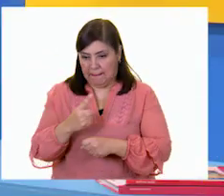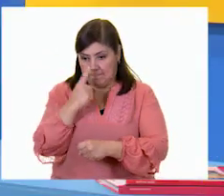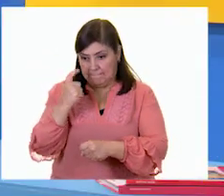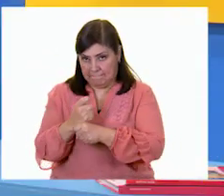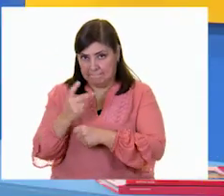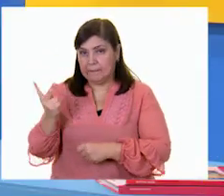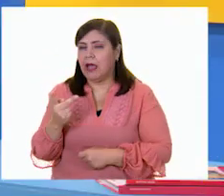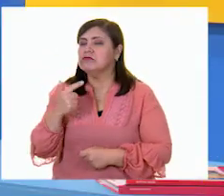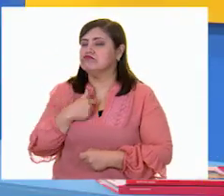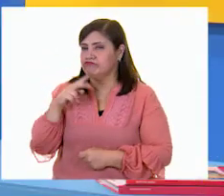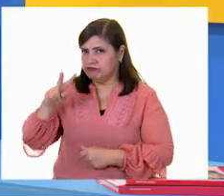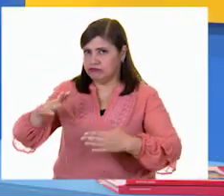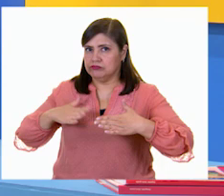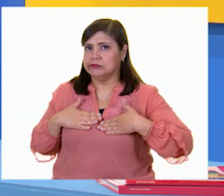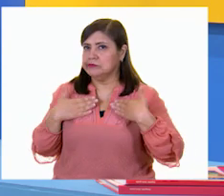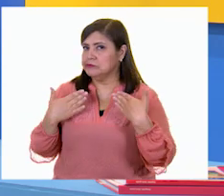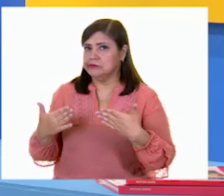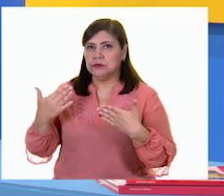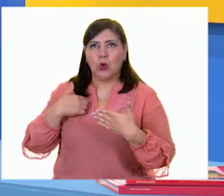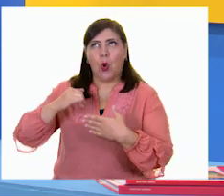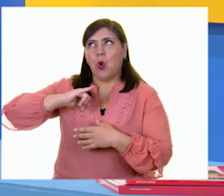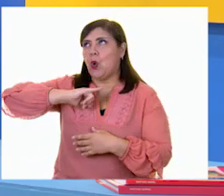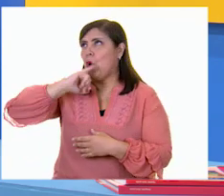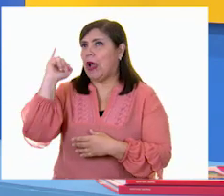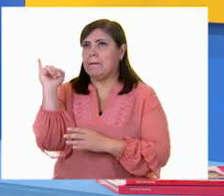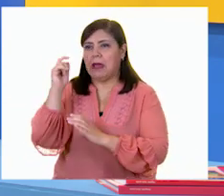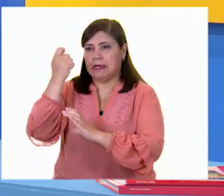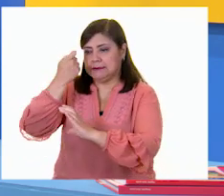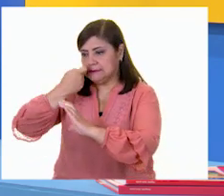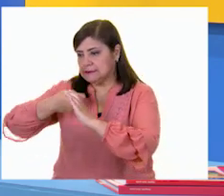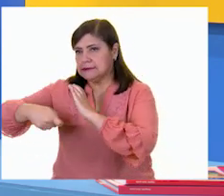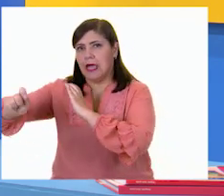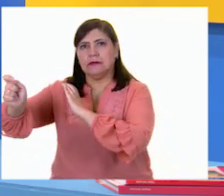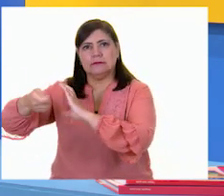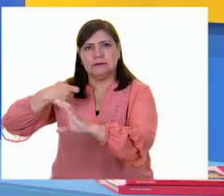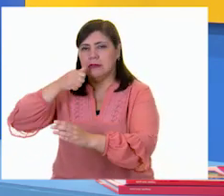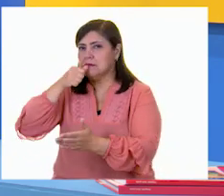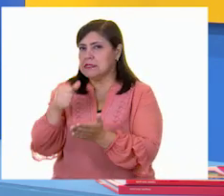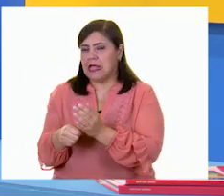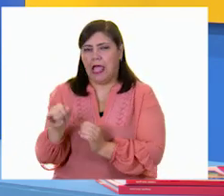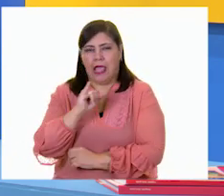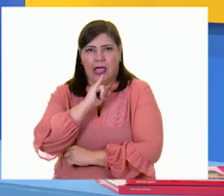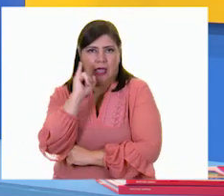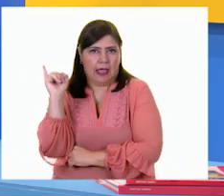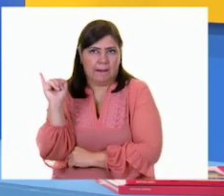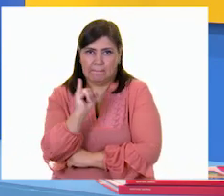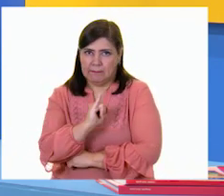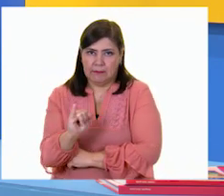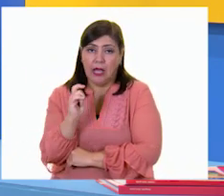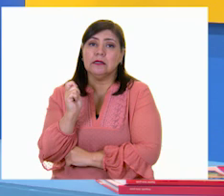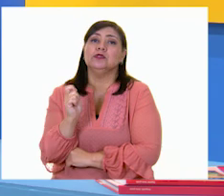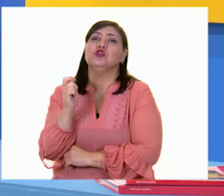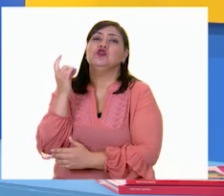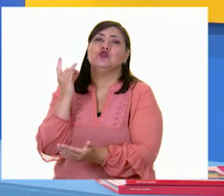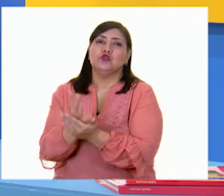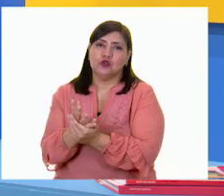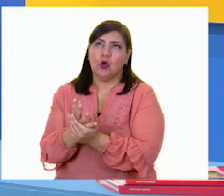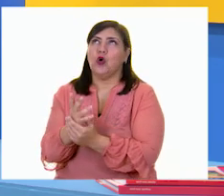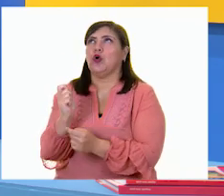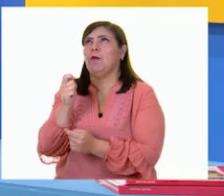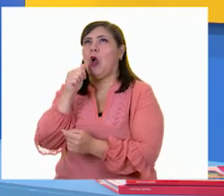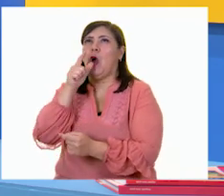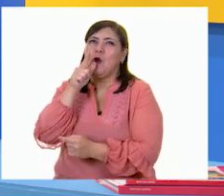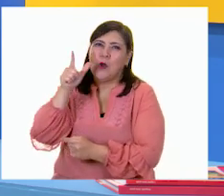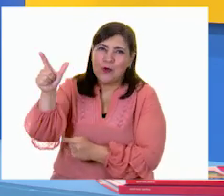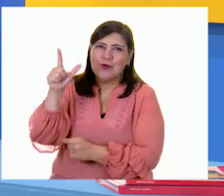pregunta, confieso que nunca he mandado ninguna carta por correo postal y que por otro lado, pues solo me llegan los recibos de luz,